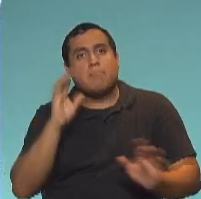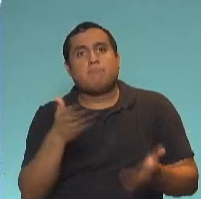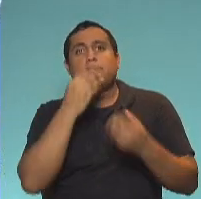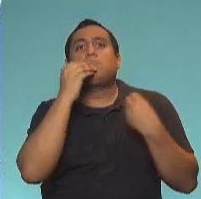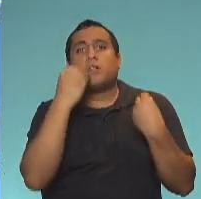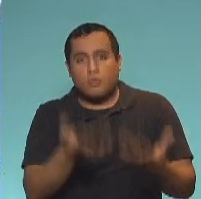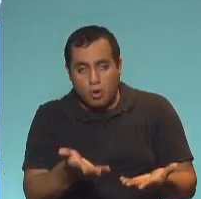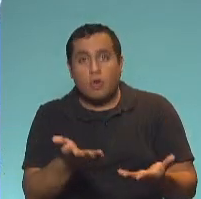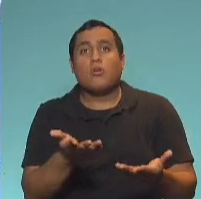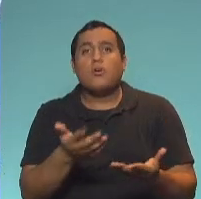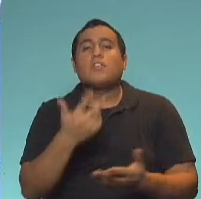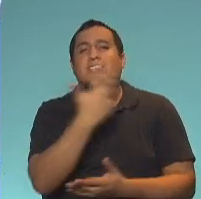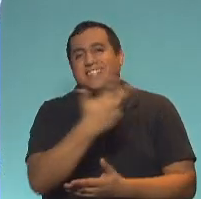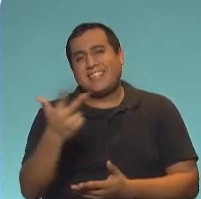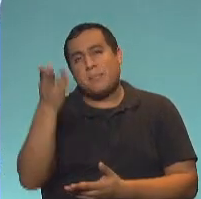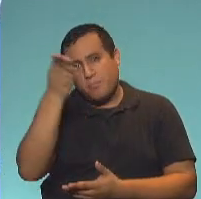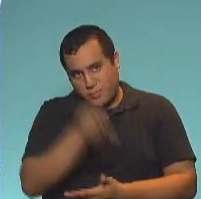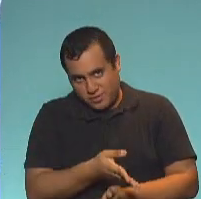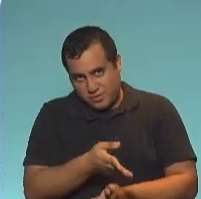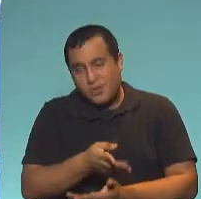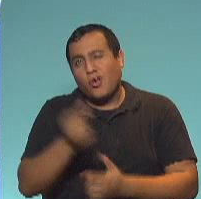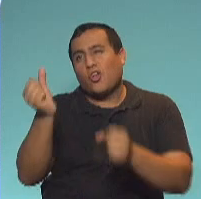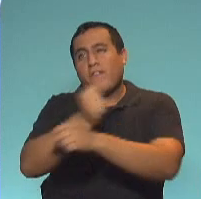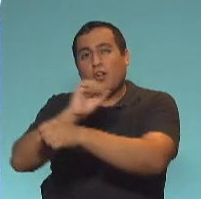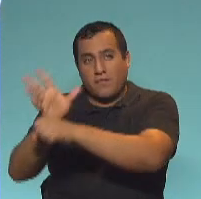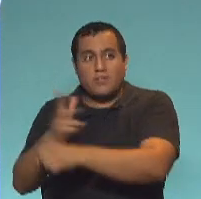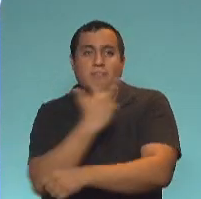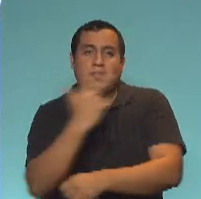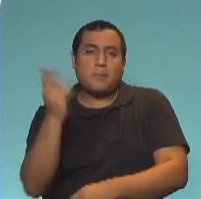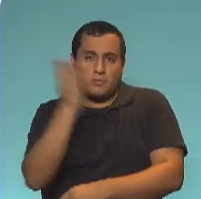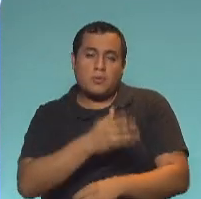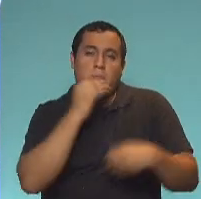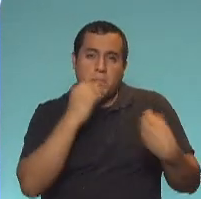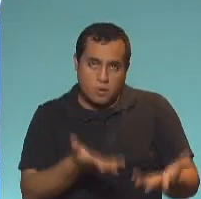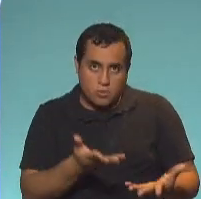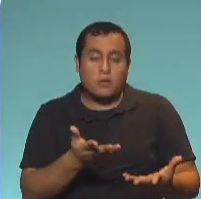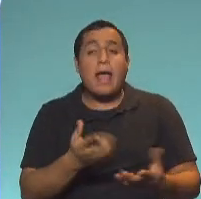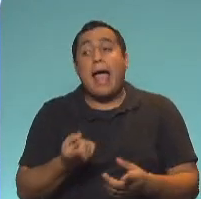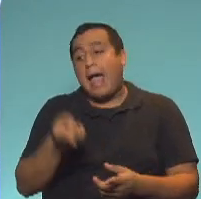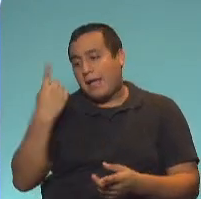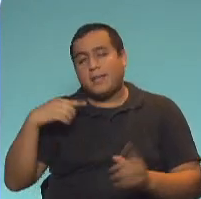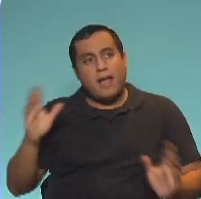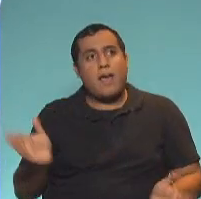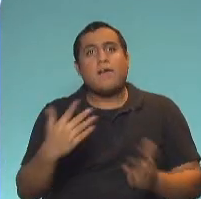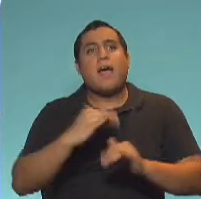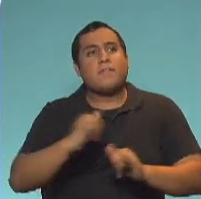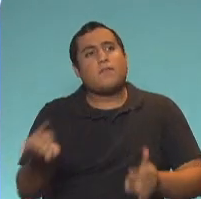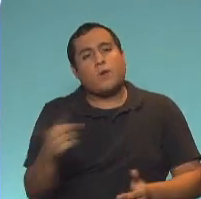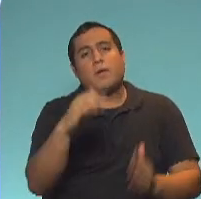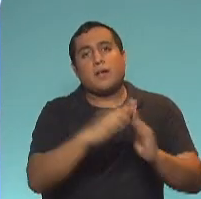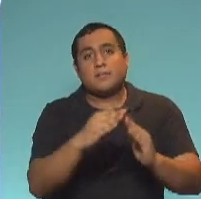representando un 33 por ciento de los casos confirmados totales las altas del día de ayer alcanzaron un valor de